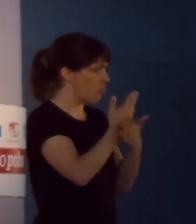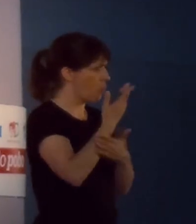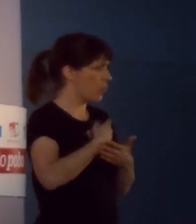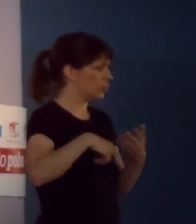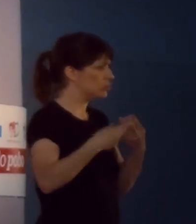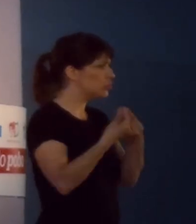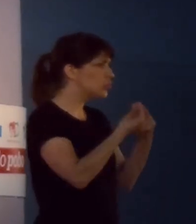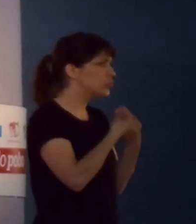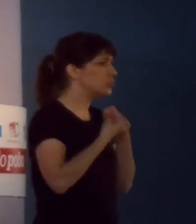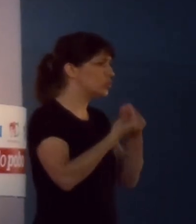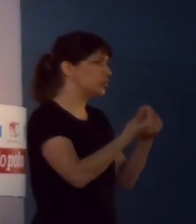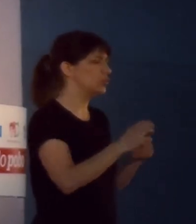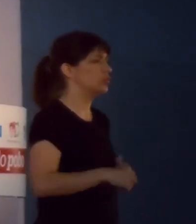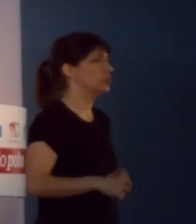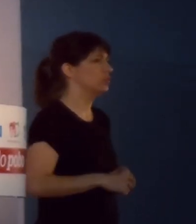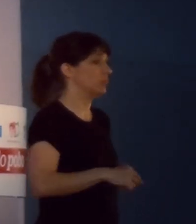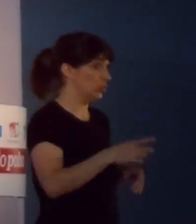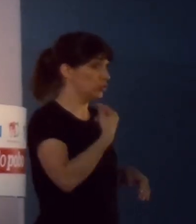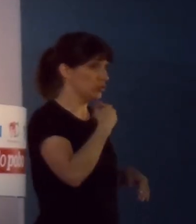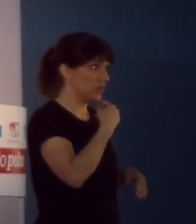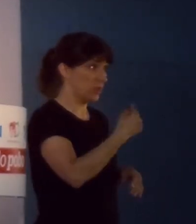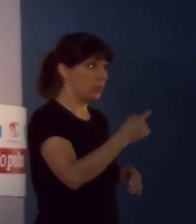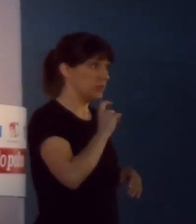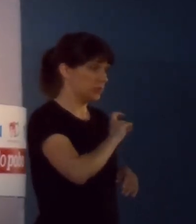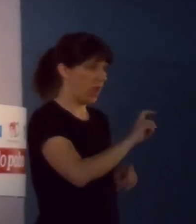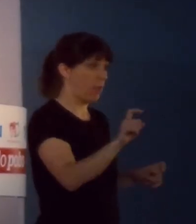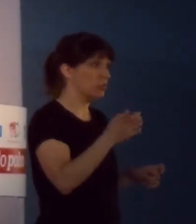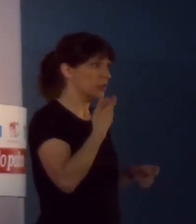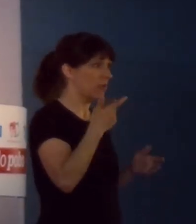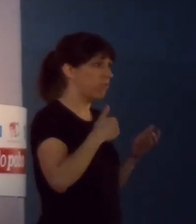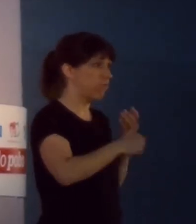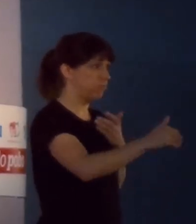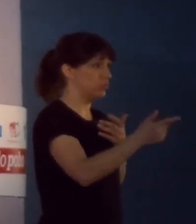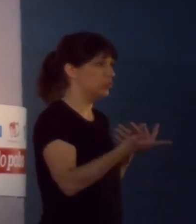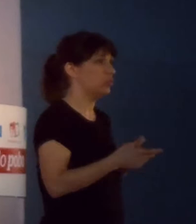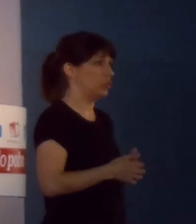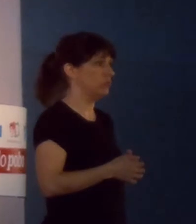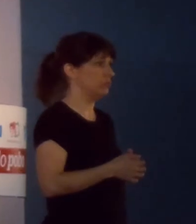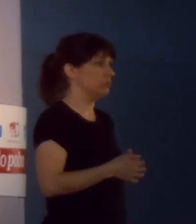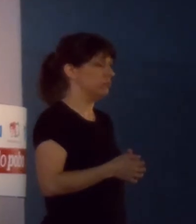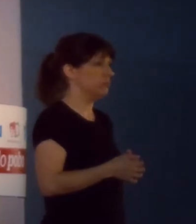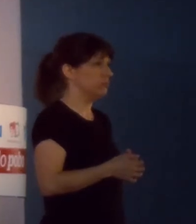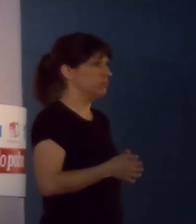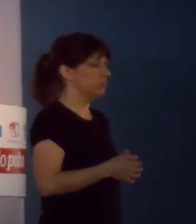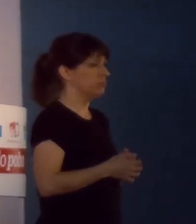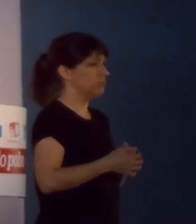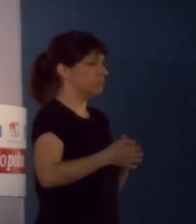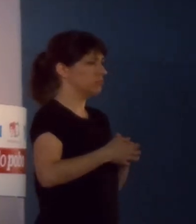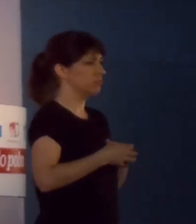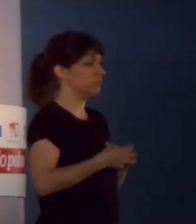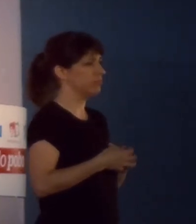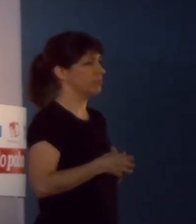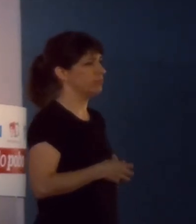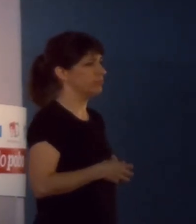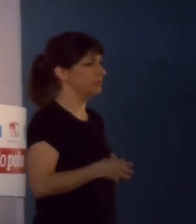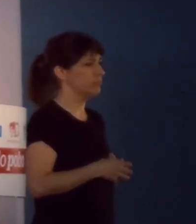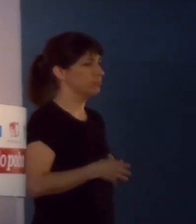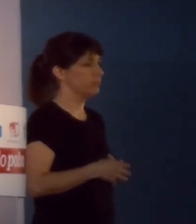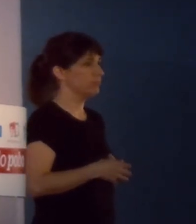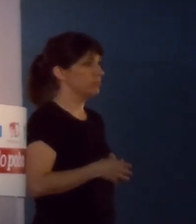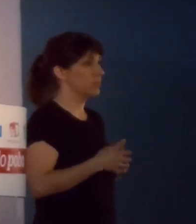unha diagnóstica e un pronóstico do que iba a representar o Tratado de Maastricht, que hoxe, se se leen os documentos,